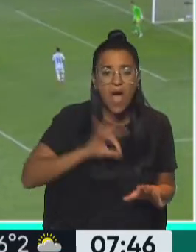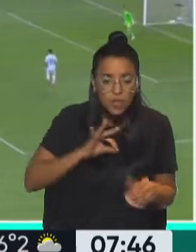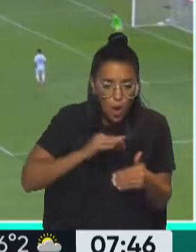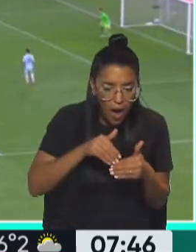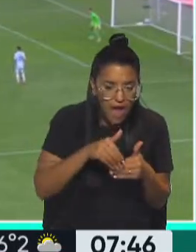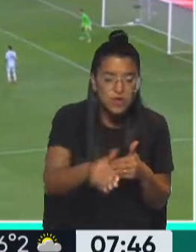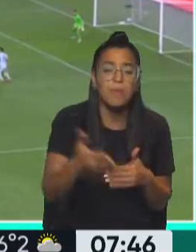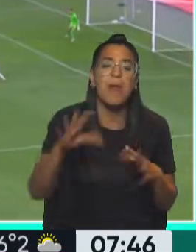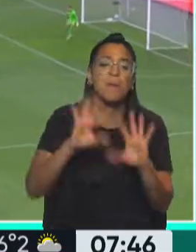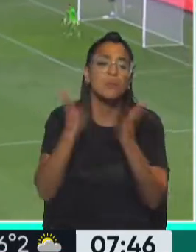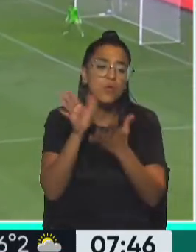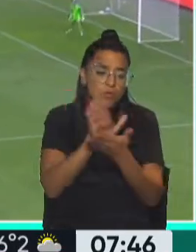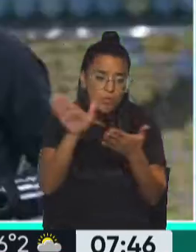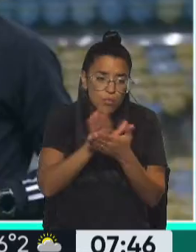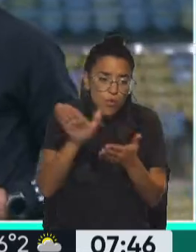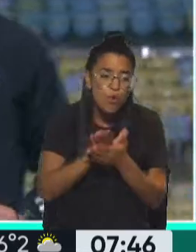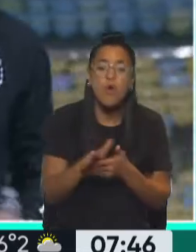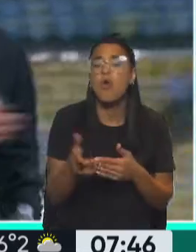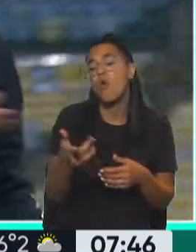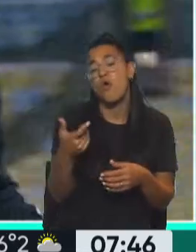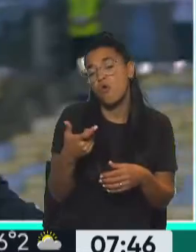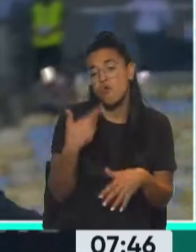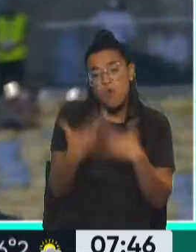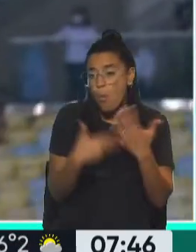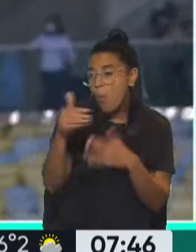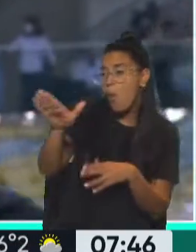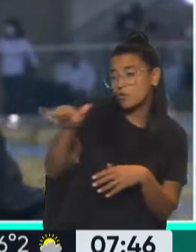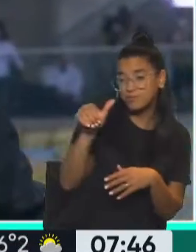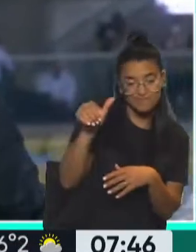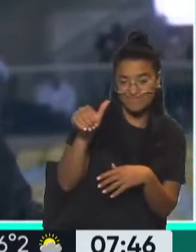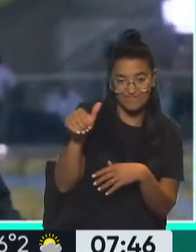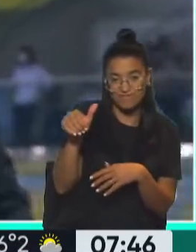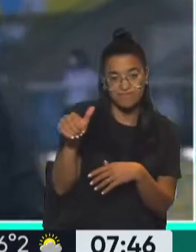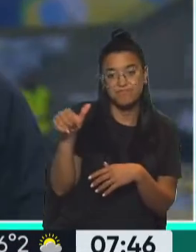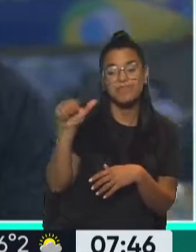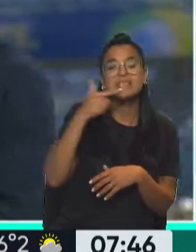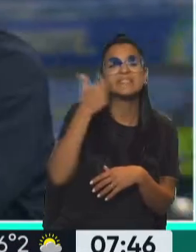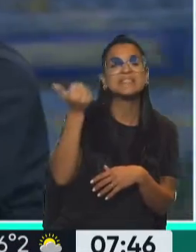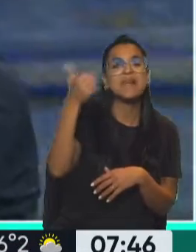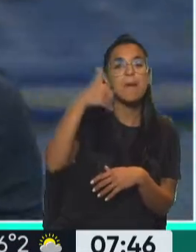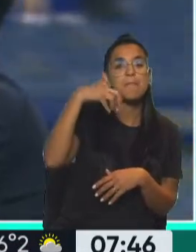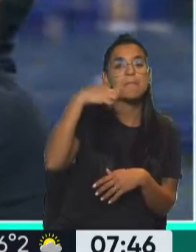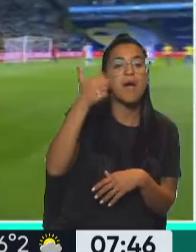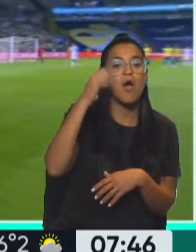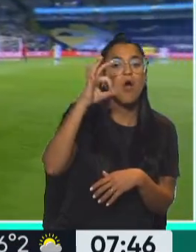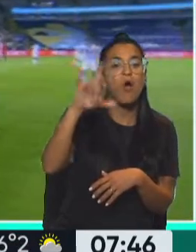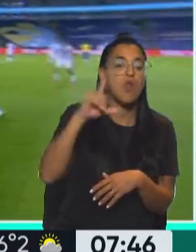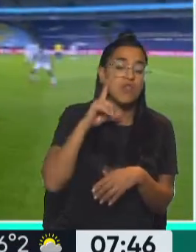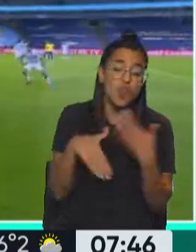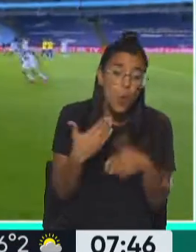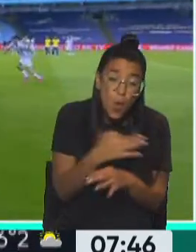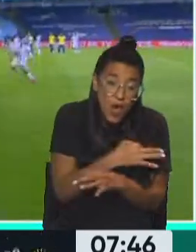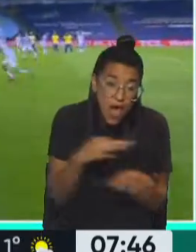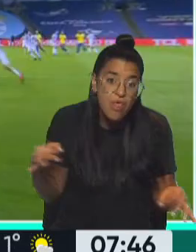mundial, no jugó lamentablemente citado por Sampaoli en la oportunidad, no jugó un solo minuto Sí. y